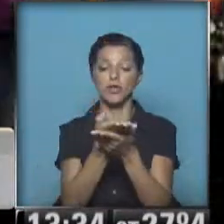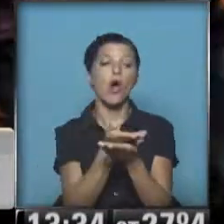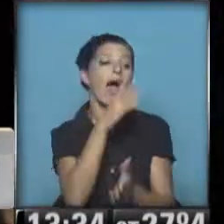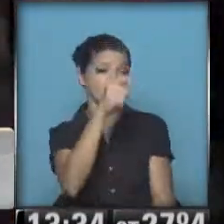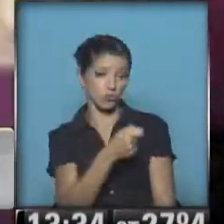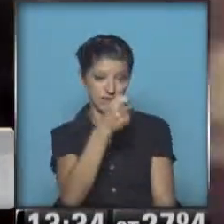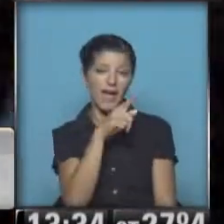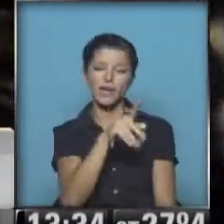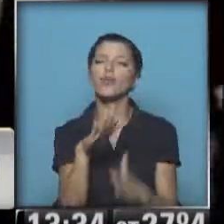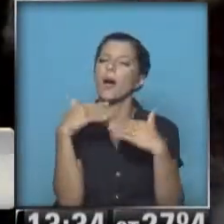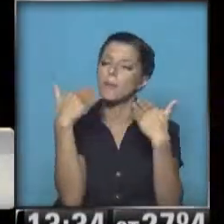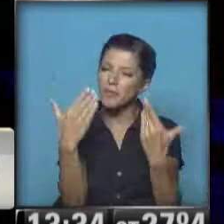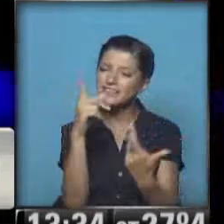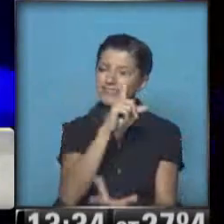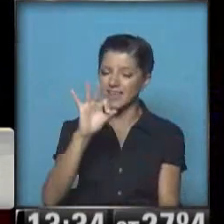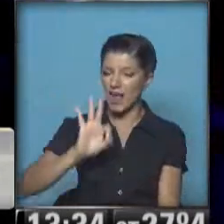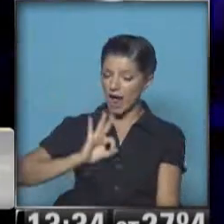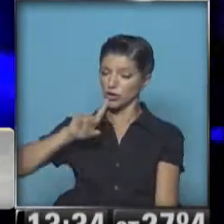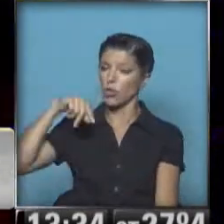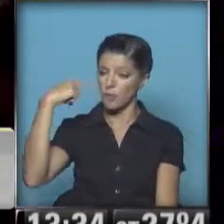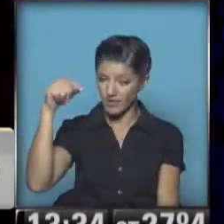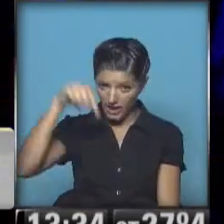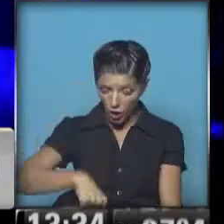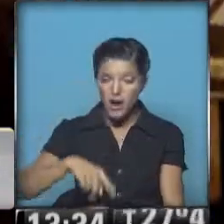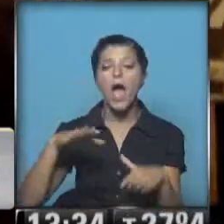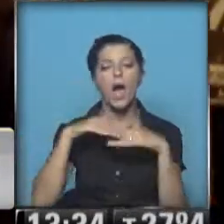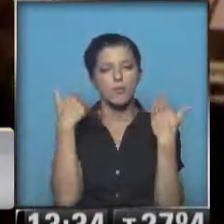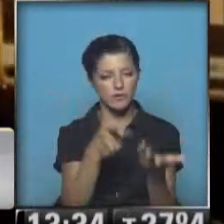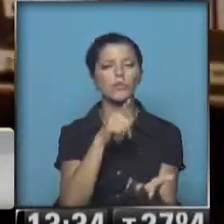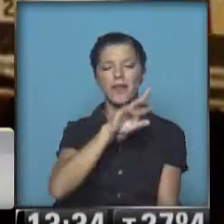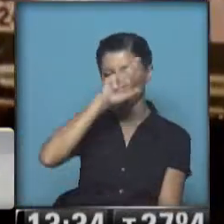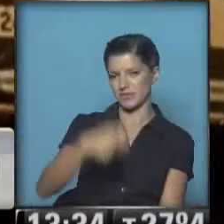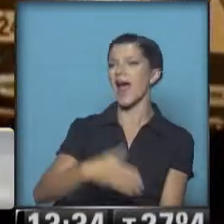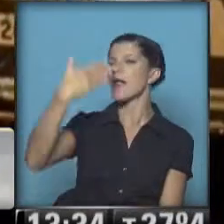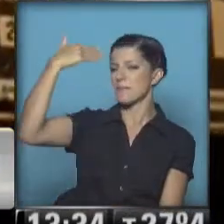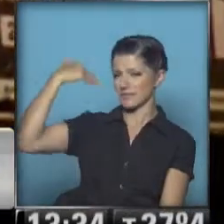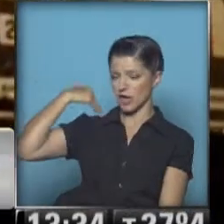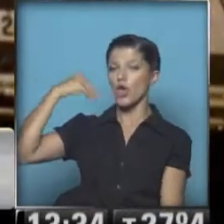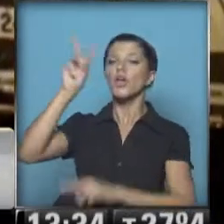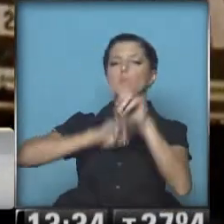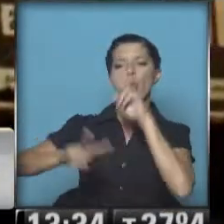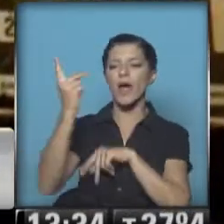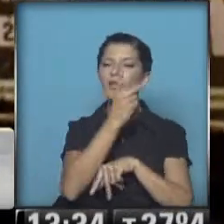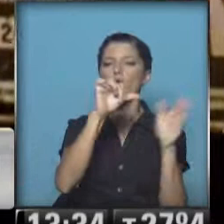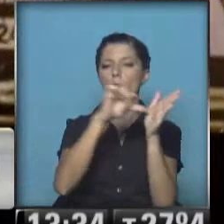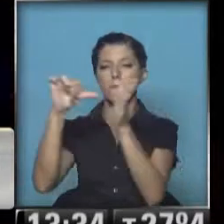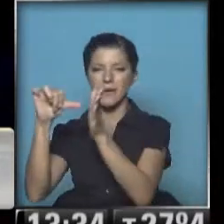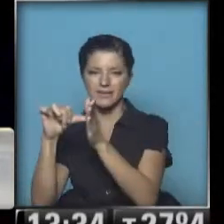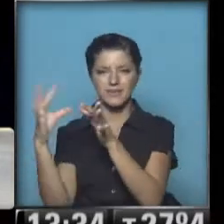que aproveche el centenario de estos hechos para asumir su pasado y promover una reconciliación entre ambos